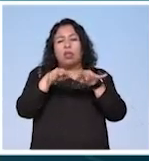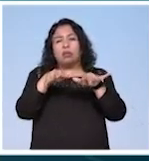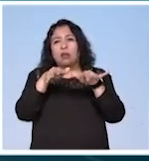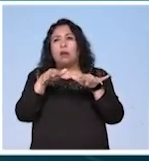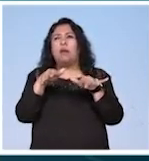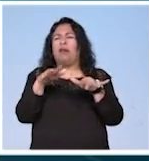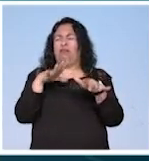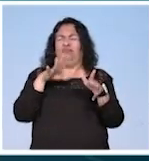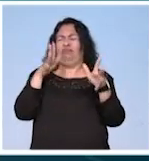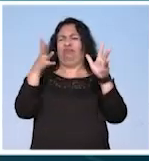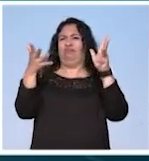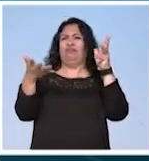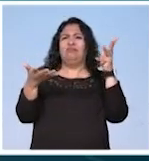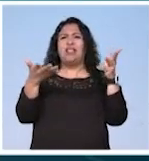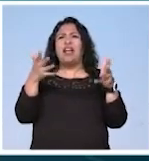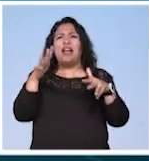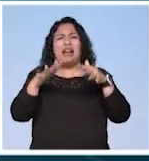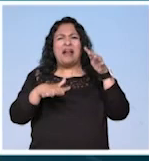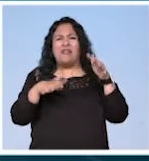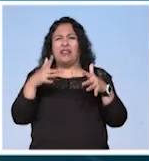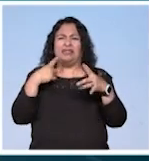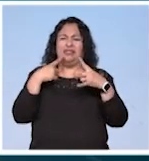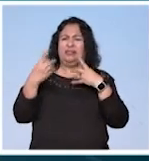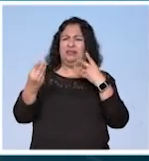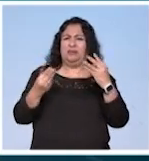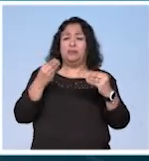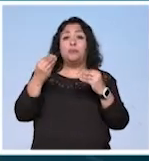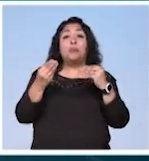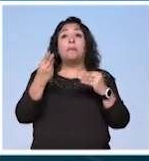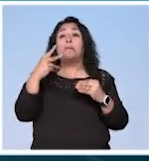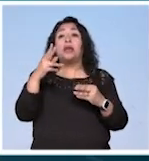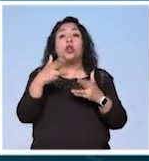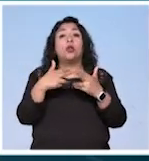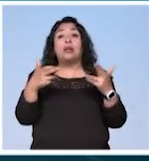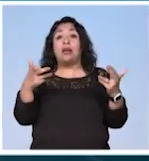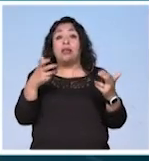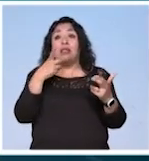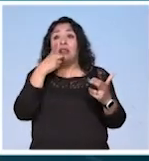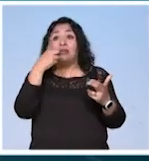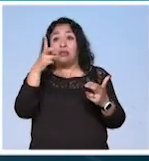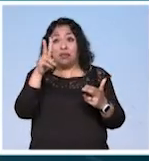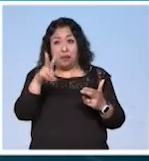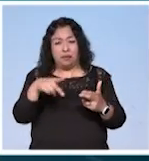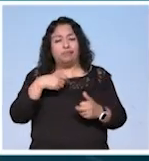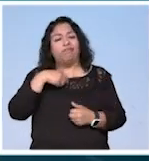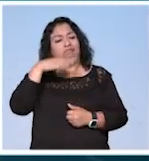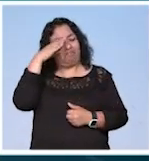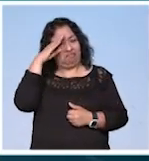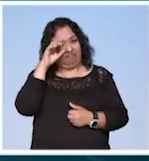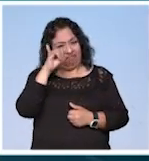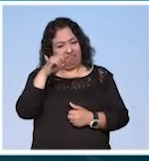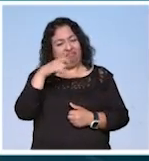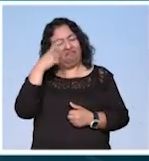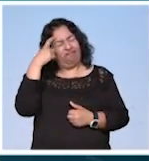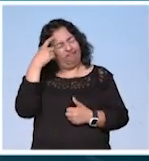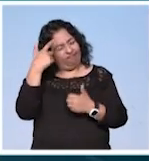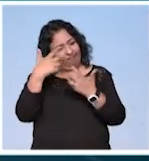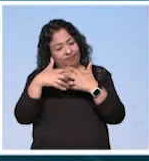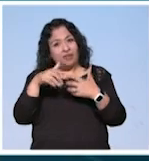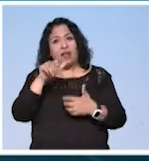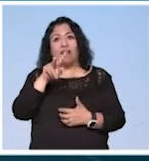causan controversia son a veces rebatidas pero nadie puede negar que nos hacen pensar reflexionar